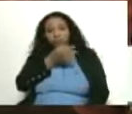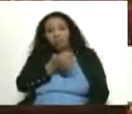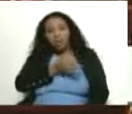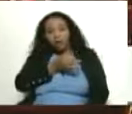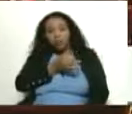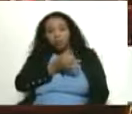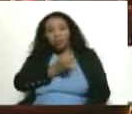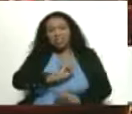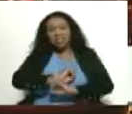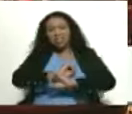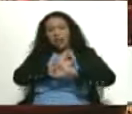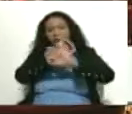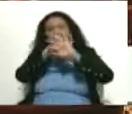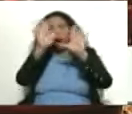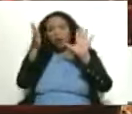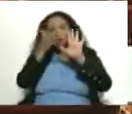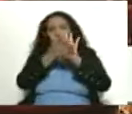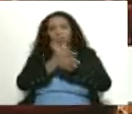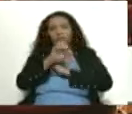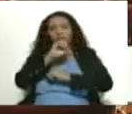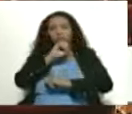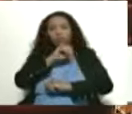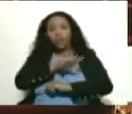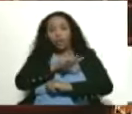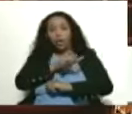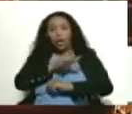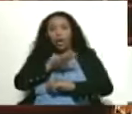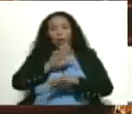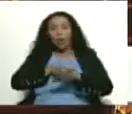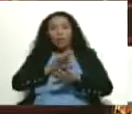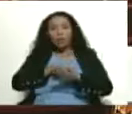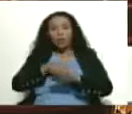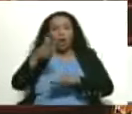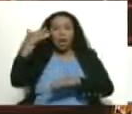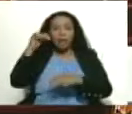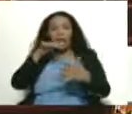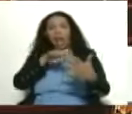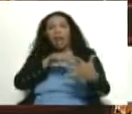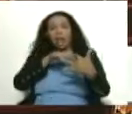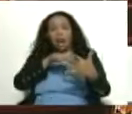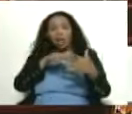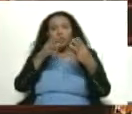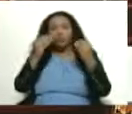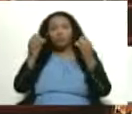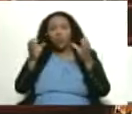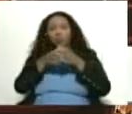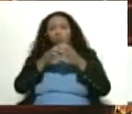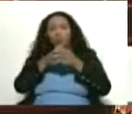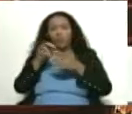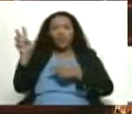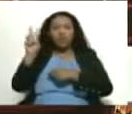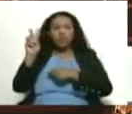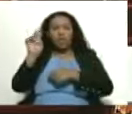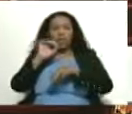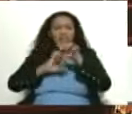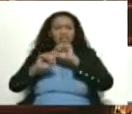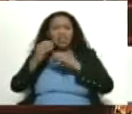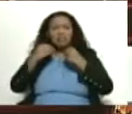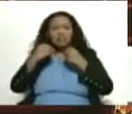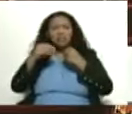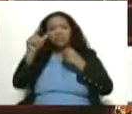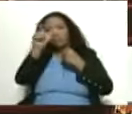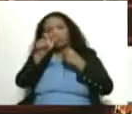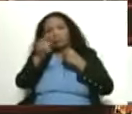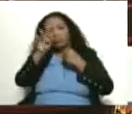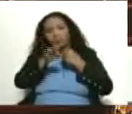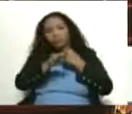argumentos fundamentales y un recuento histórico de lo que ha sido la batalla de muchas generaciones de venezolanos en defensa de